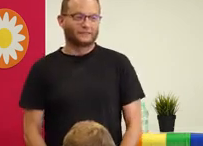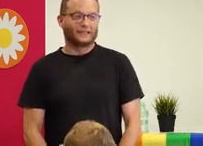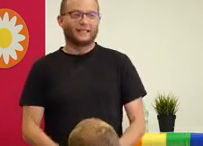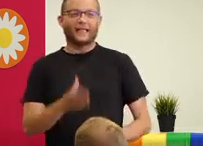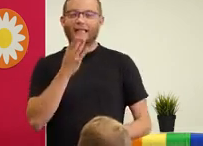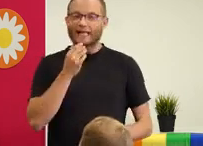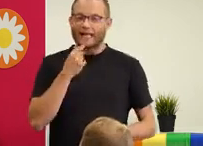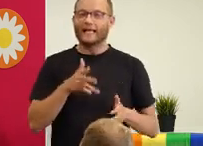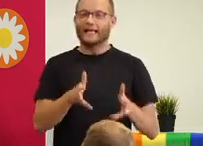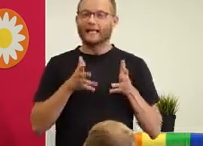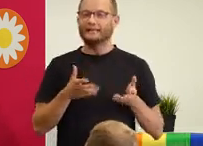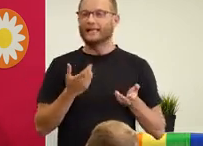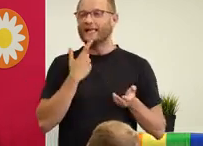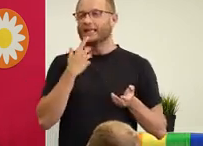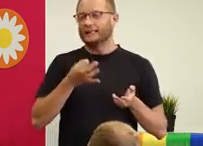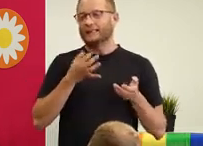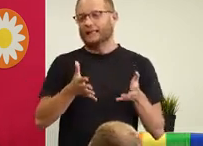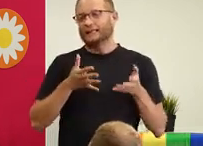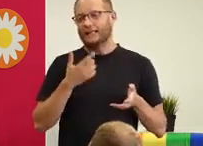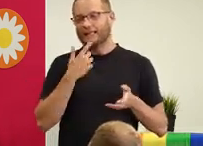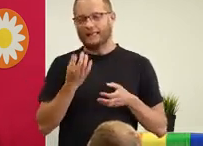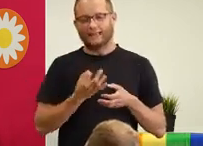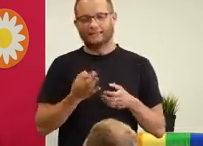Israel le encanta decir que